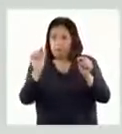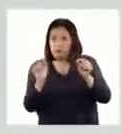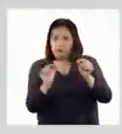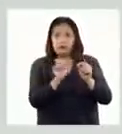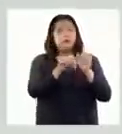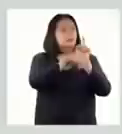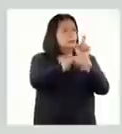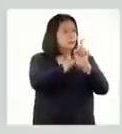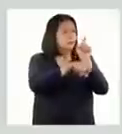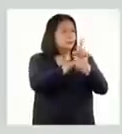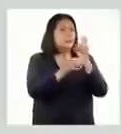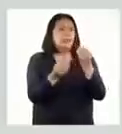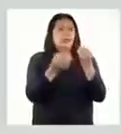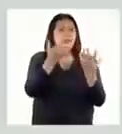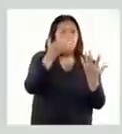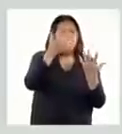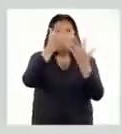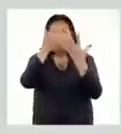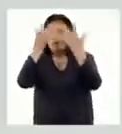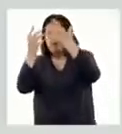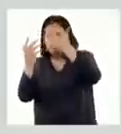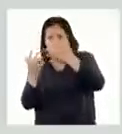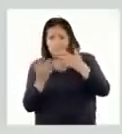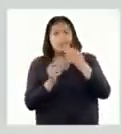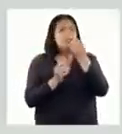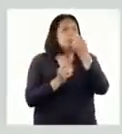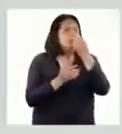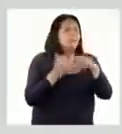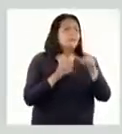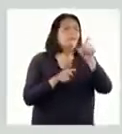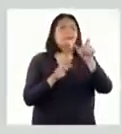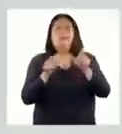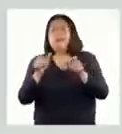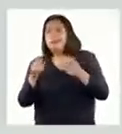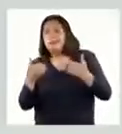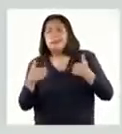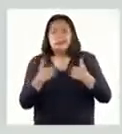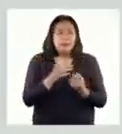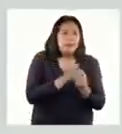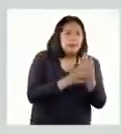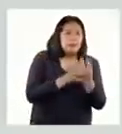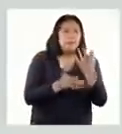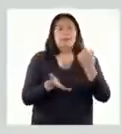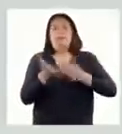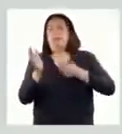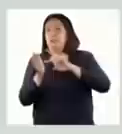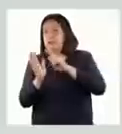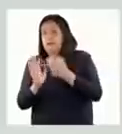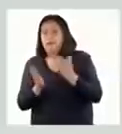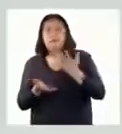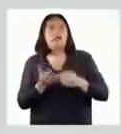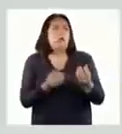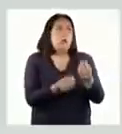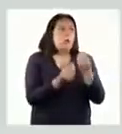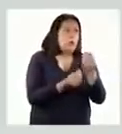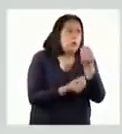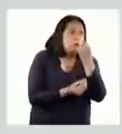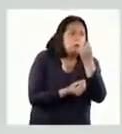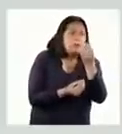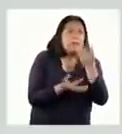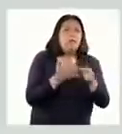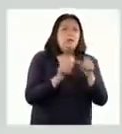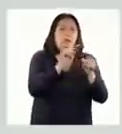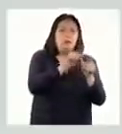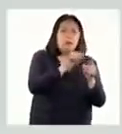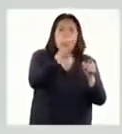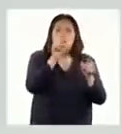nos enseña las relaciones alimenticias que existen entre los seres vivos. Es decir, cómo el alimento pasa